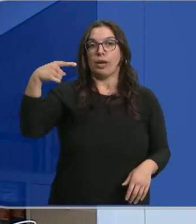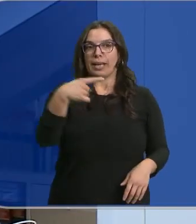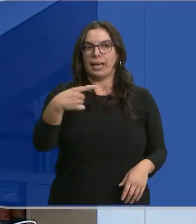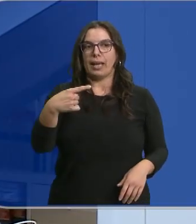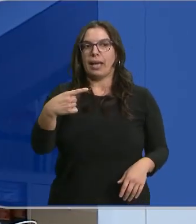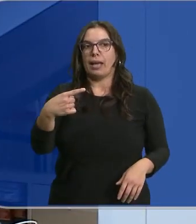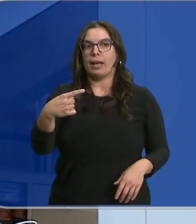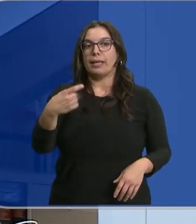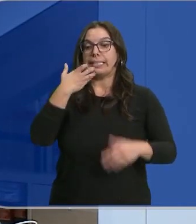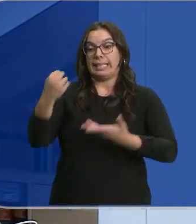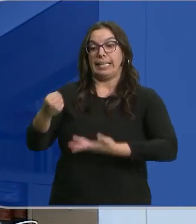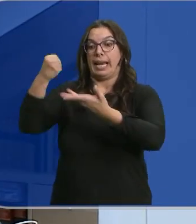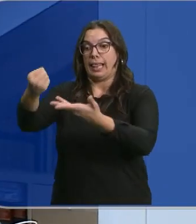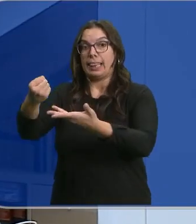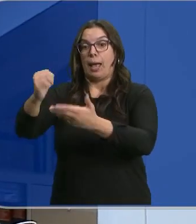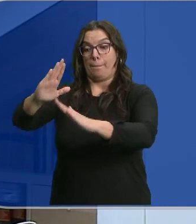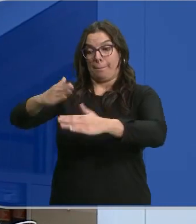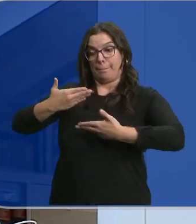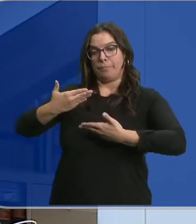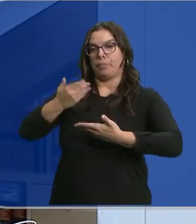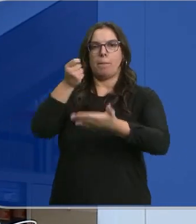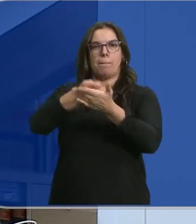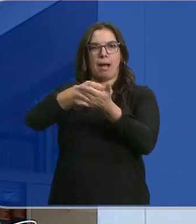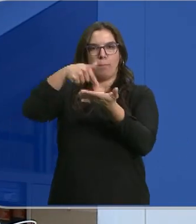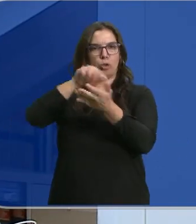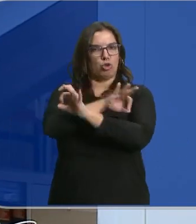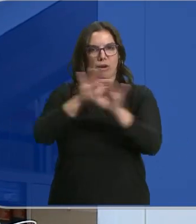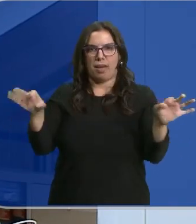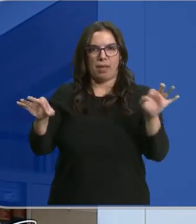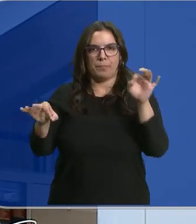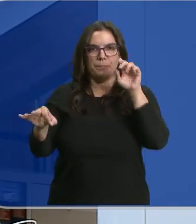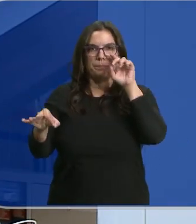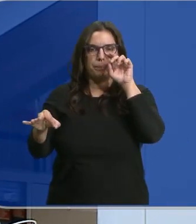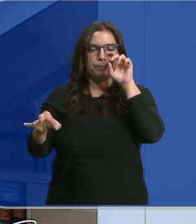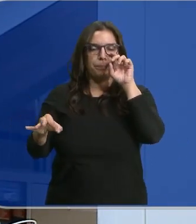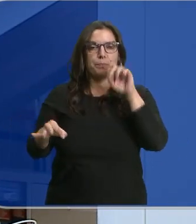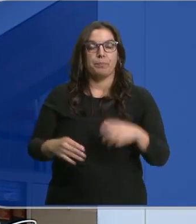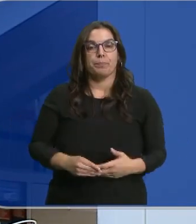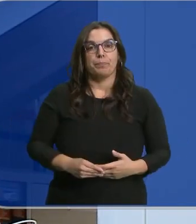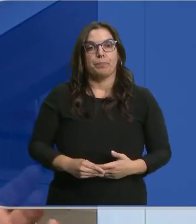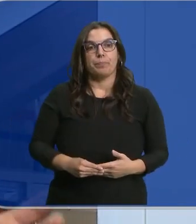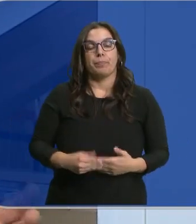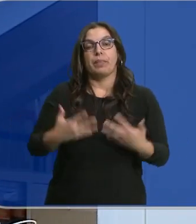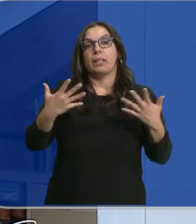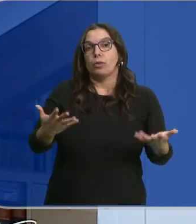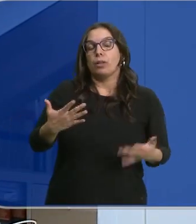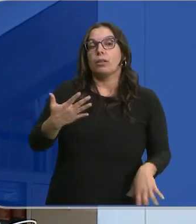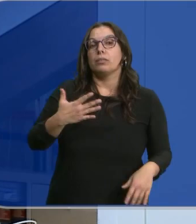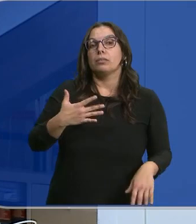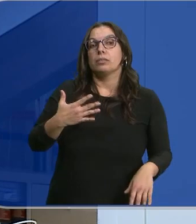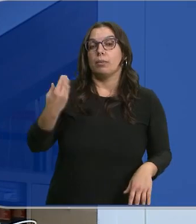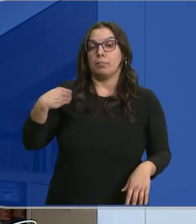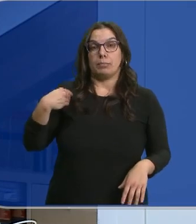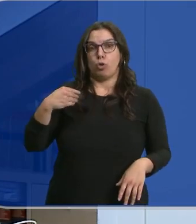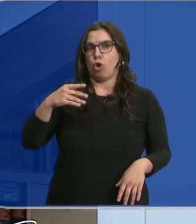no pagan impuestos por recibir este tipo de donaciones a través de herencias o de legados. Y entonces lo que pueden hacer es